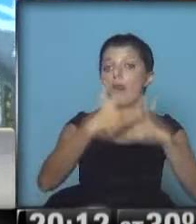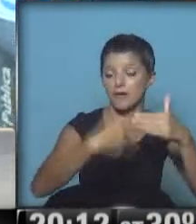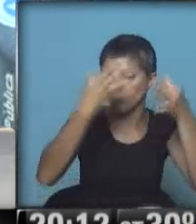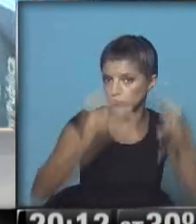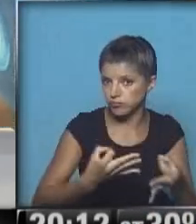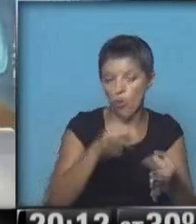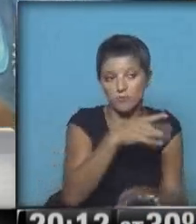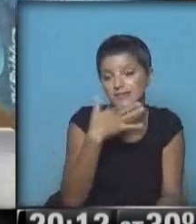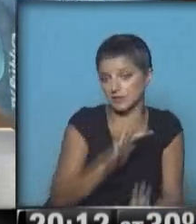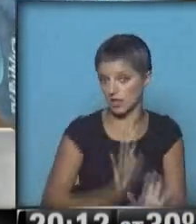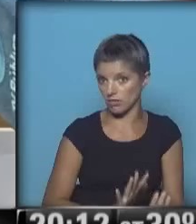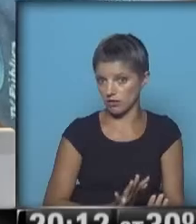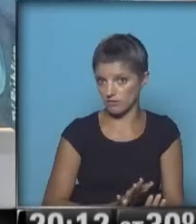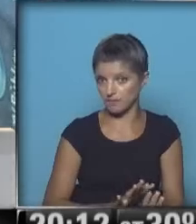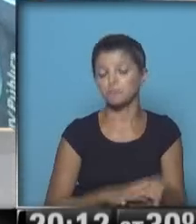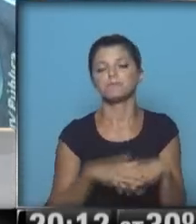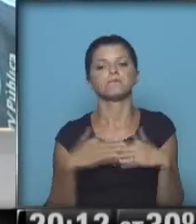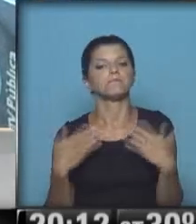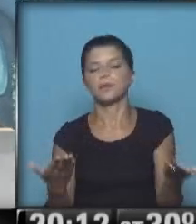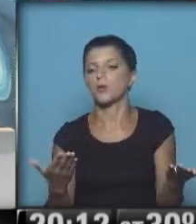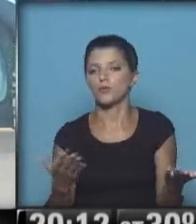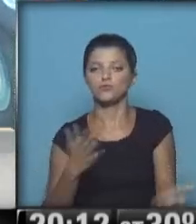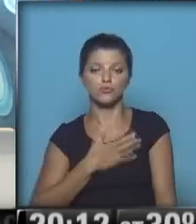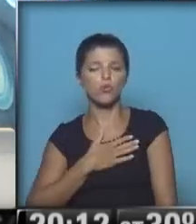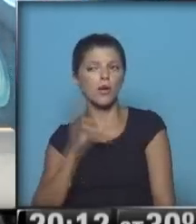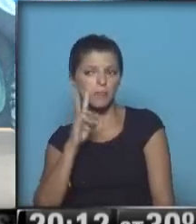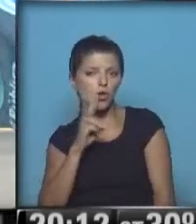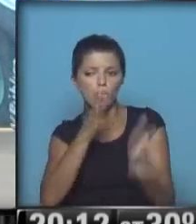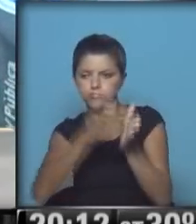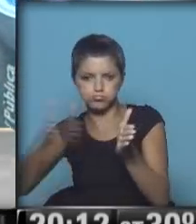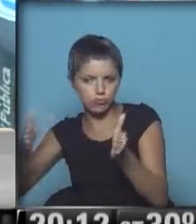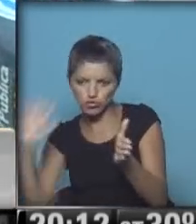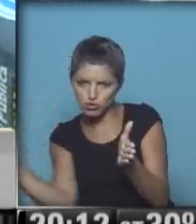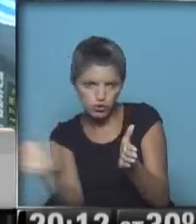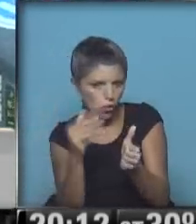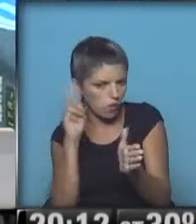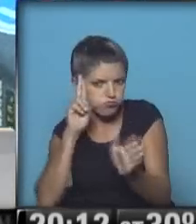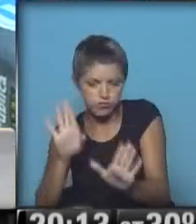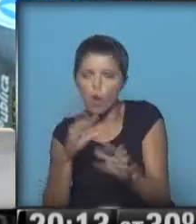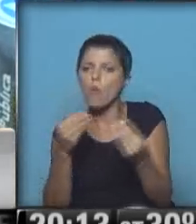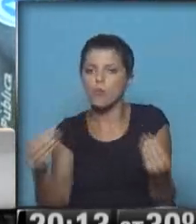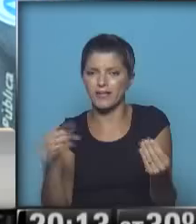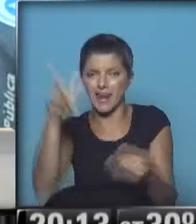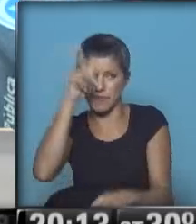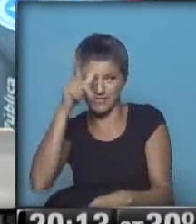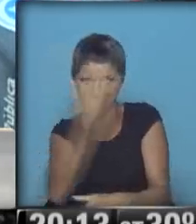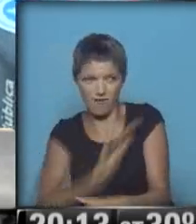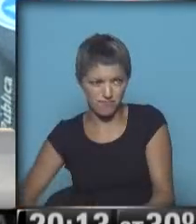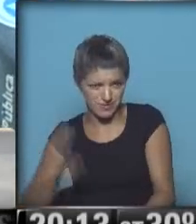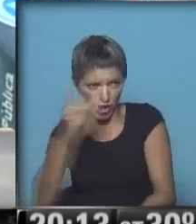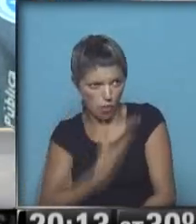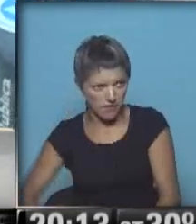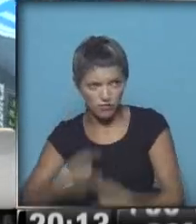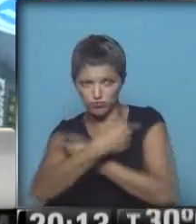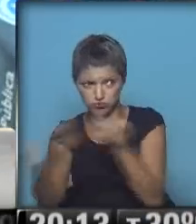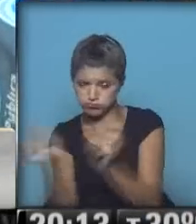ella lo entienda de la mejor manera, pero conforme yo veo los protocolos no ha habido ninguna forma que pueda haber fuga por parte de la Policía Federal. Pero igualmente